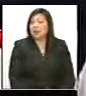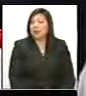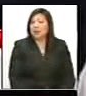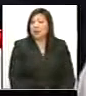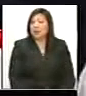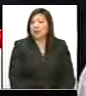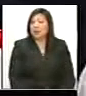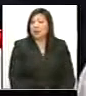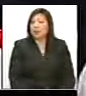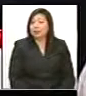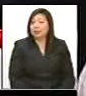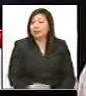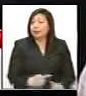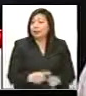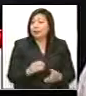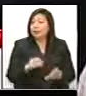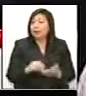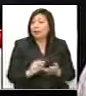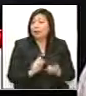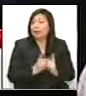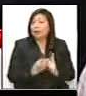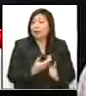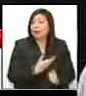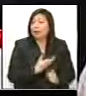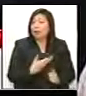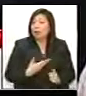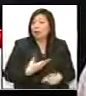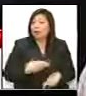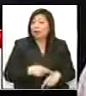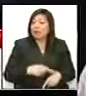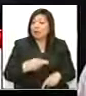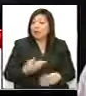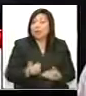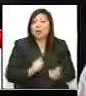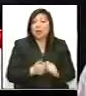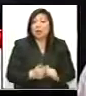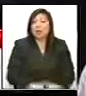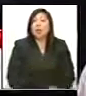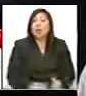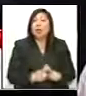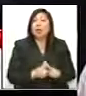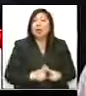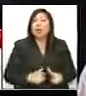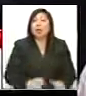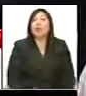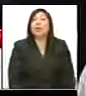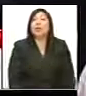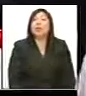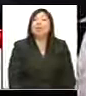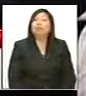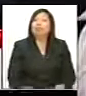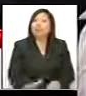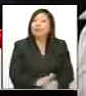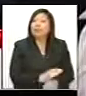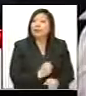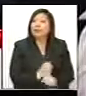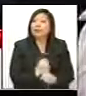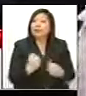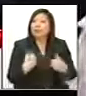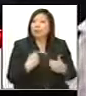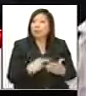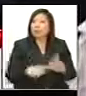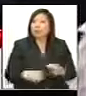situación, sumado a que ha habido cambio de gobiernos regionales, cambio de gobiernos locales, complejiza un poco el trabajo que tenemos que